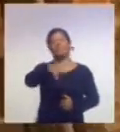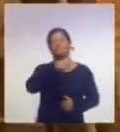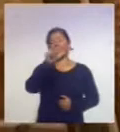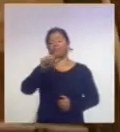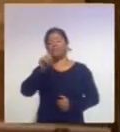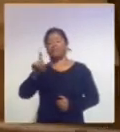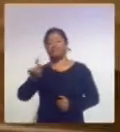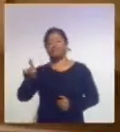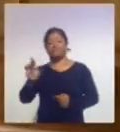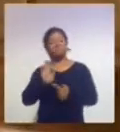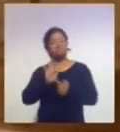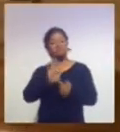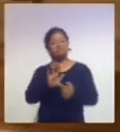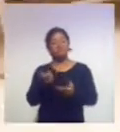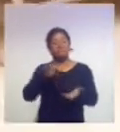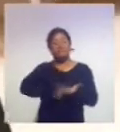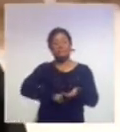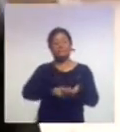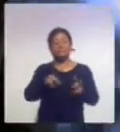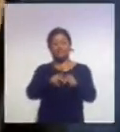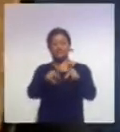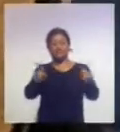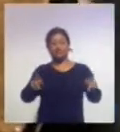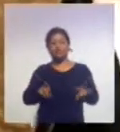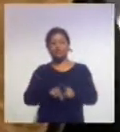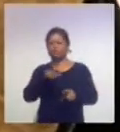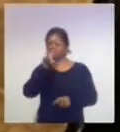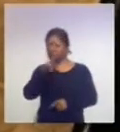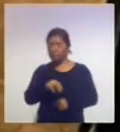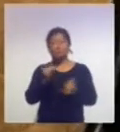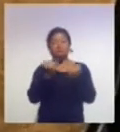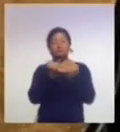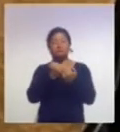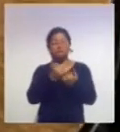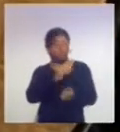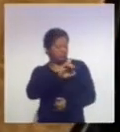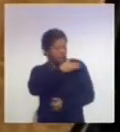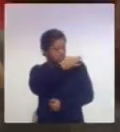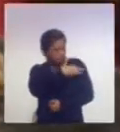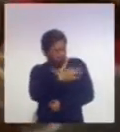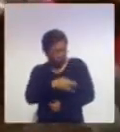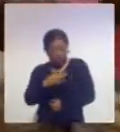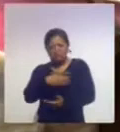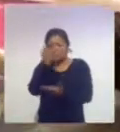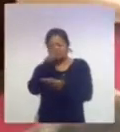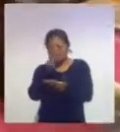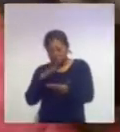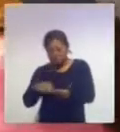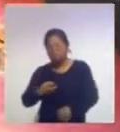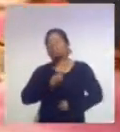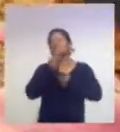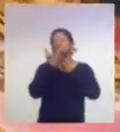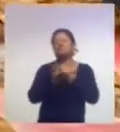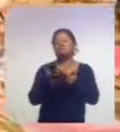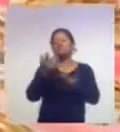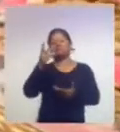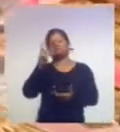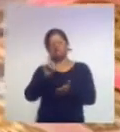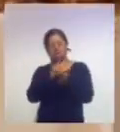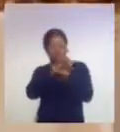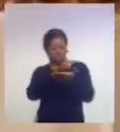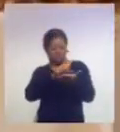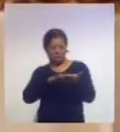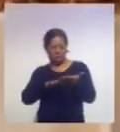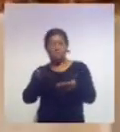no solo se muestra dentro del ruedo, sino también en la escultura, bordados, pintura, taxidermia, poesía, literatura y la